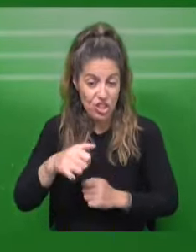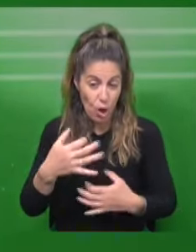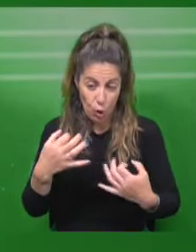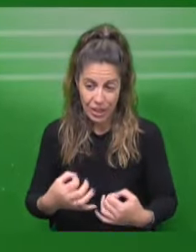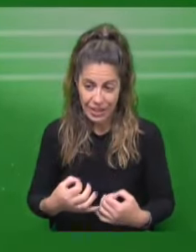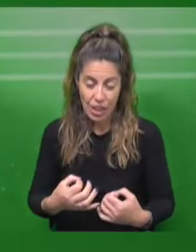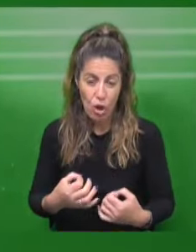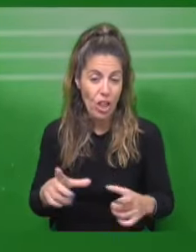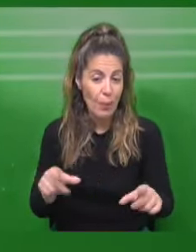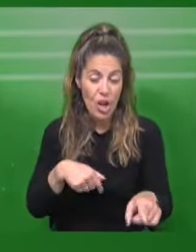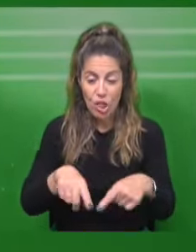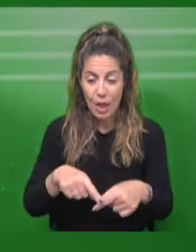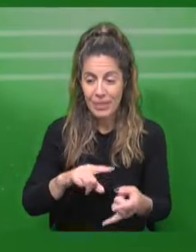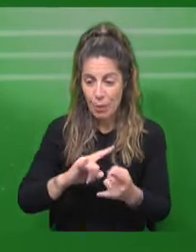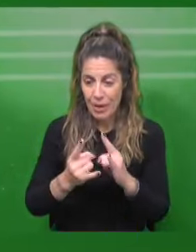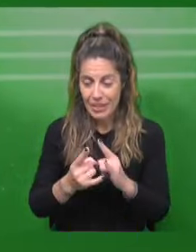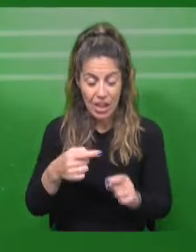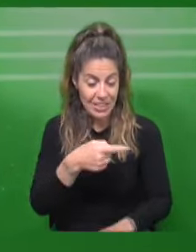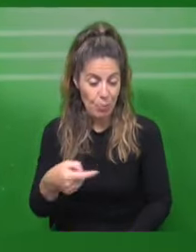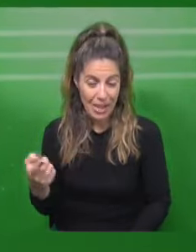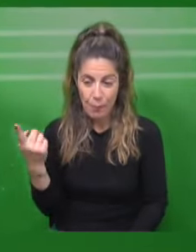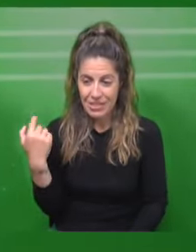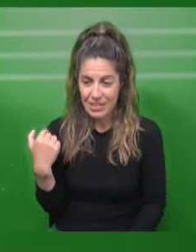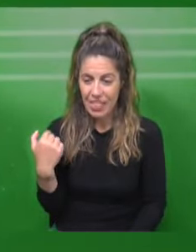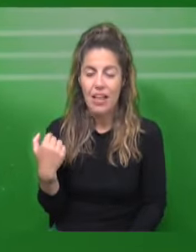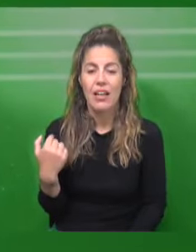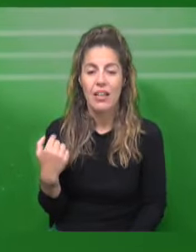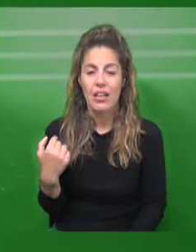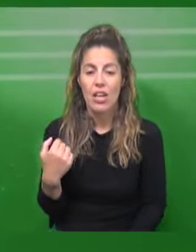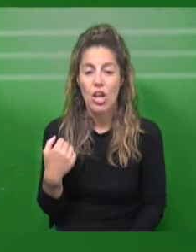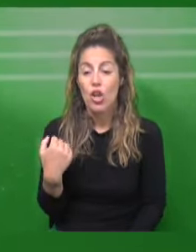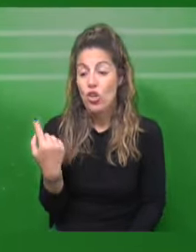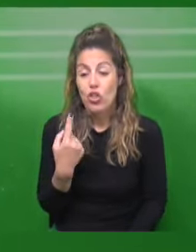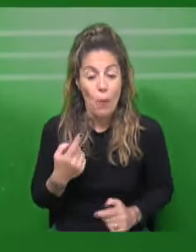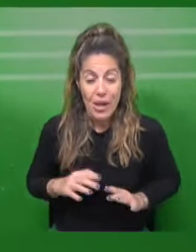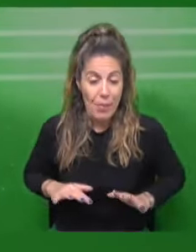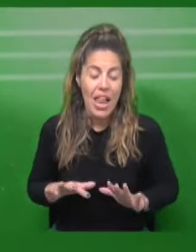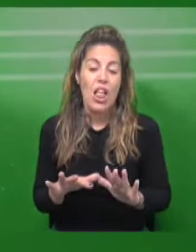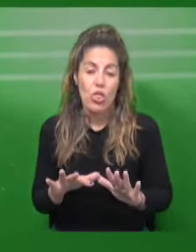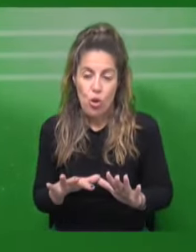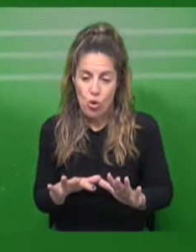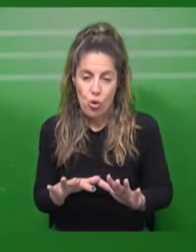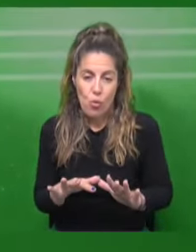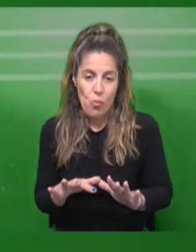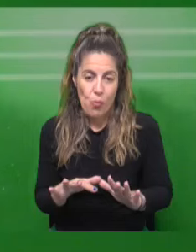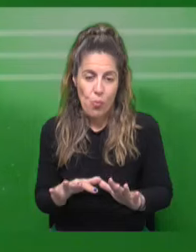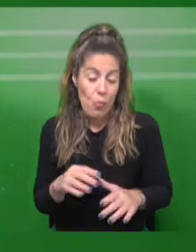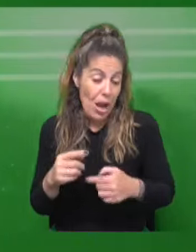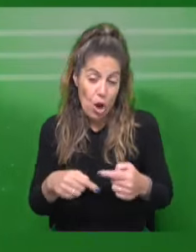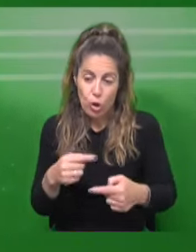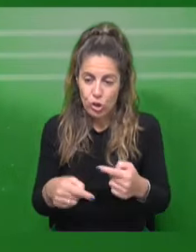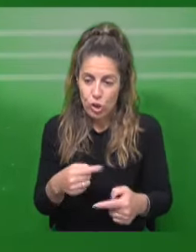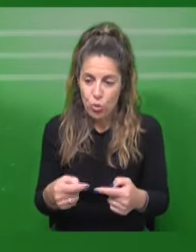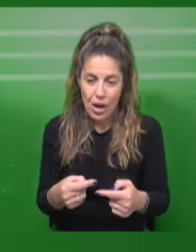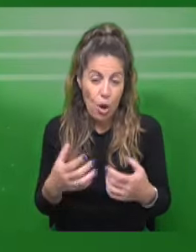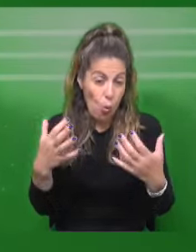terminó trámite parlamentario la semana pasada nos estamos preparando para este continuar